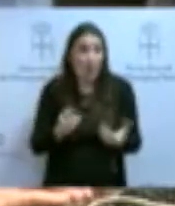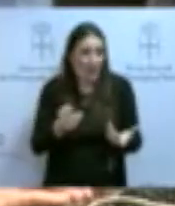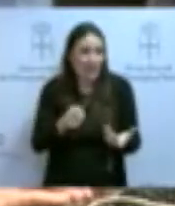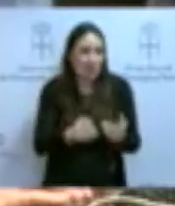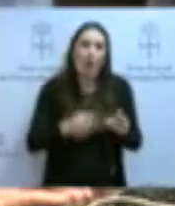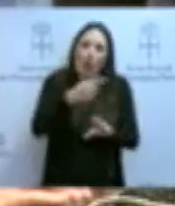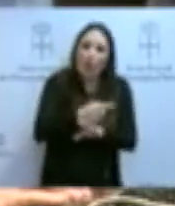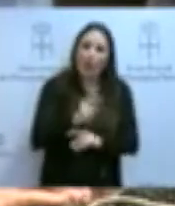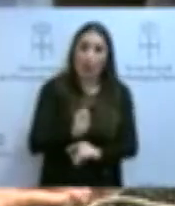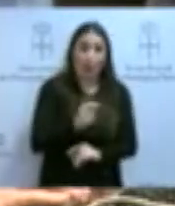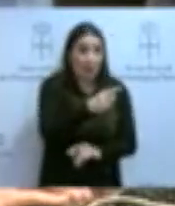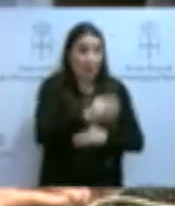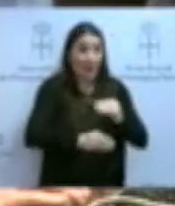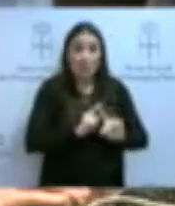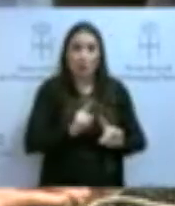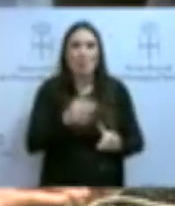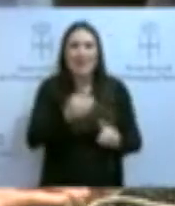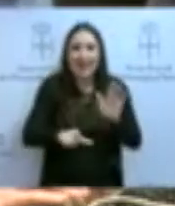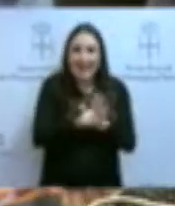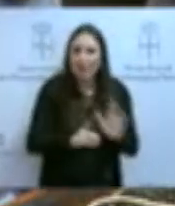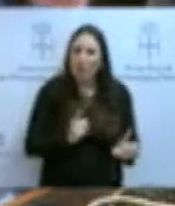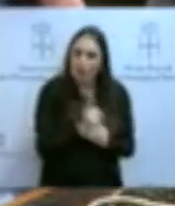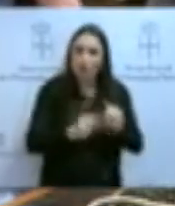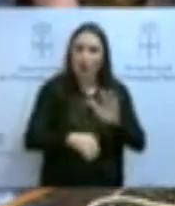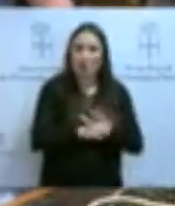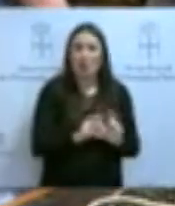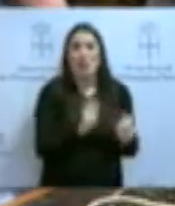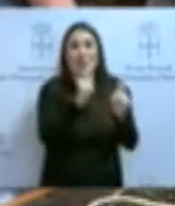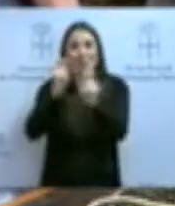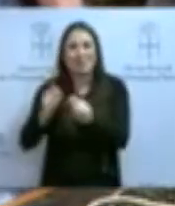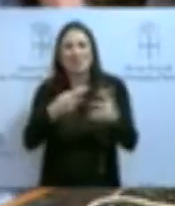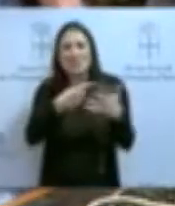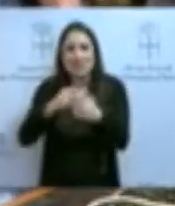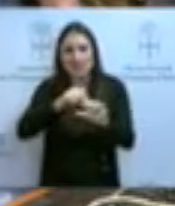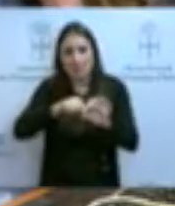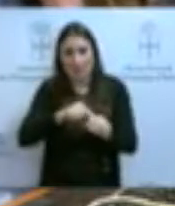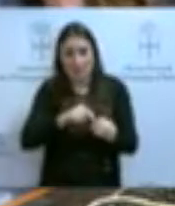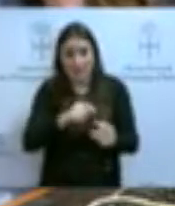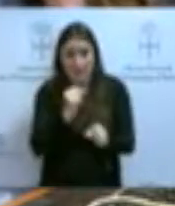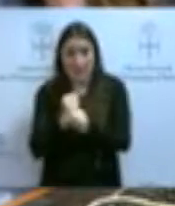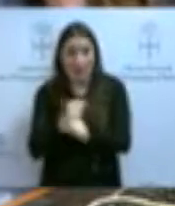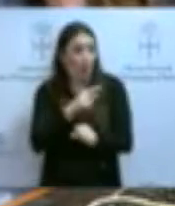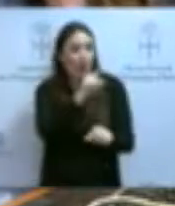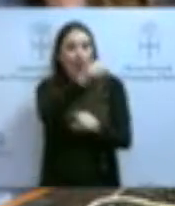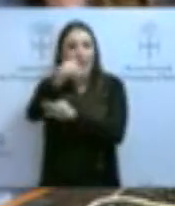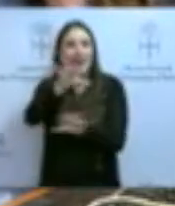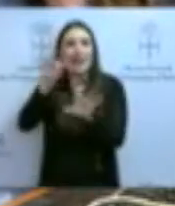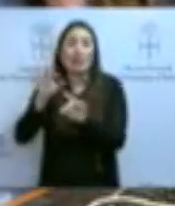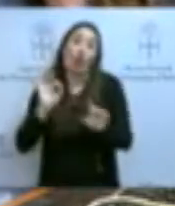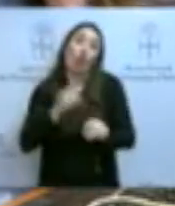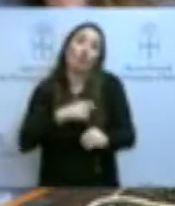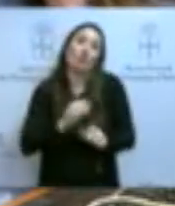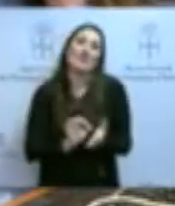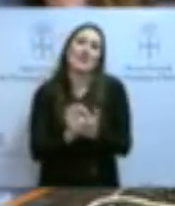los jueces. Mantienen en la más absoluta ilegalidad los nombramientos de más de 600 puestos de trabajo, producto de la libre designación o de aquellas comisiones de servicio que